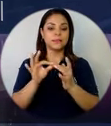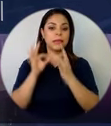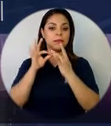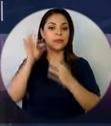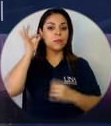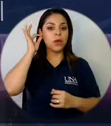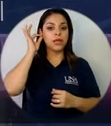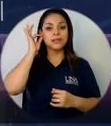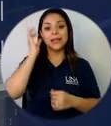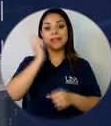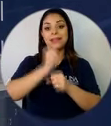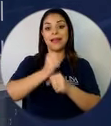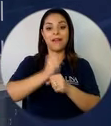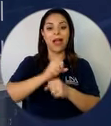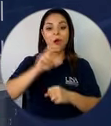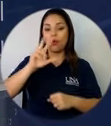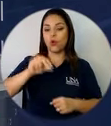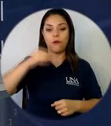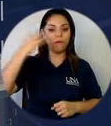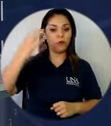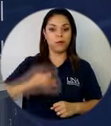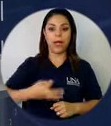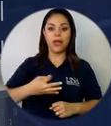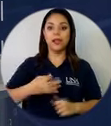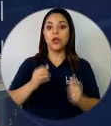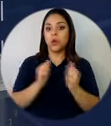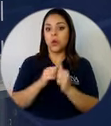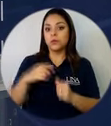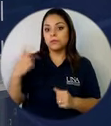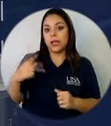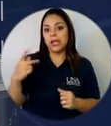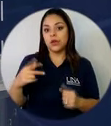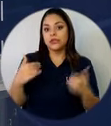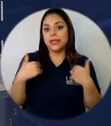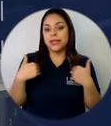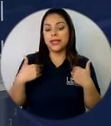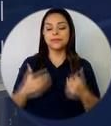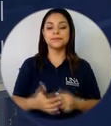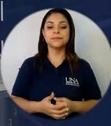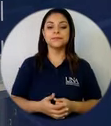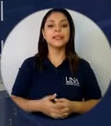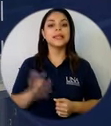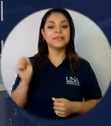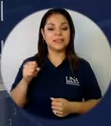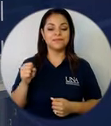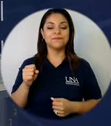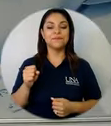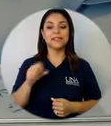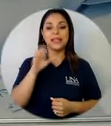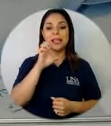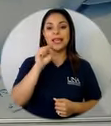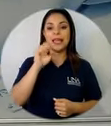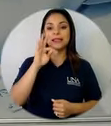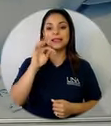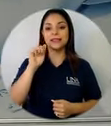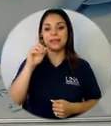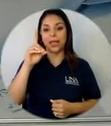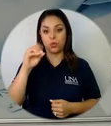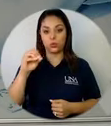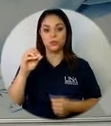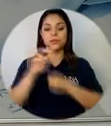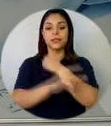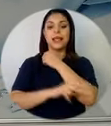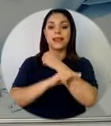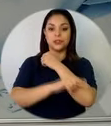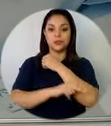especialmente mujeres, a la informalidad, con todos los riesgos que esto involucra. Sí, en el Estado de la Nación ya